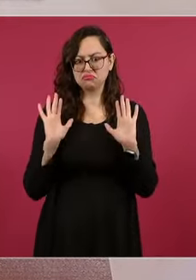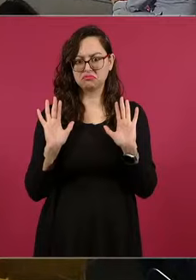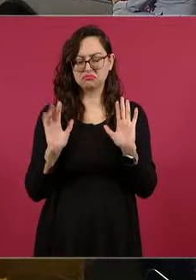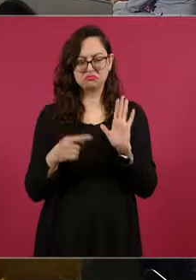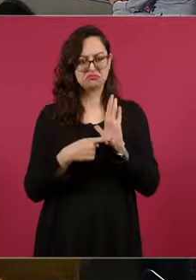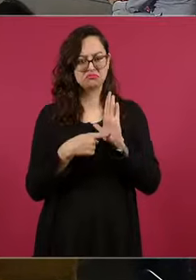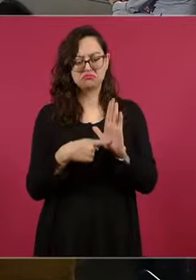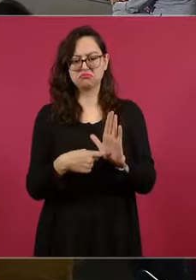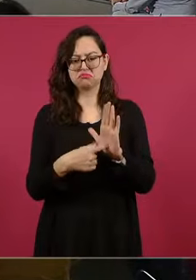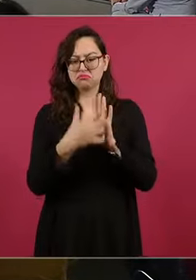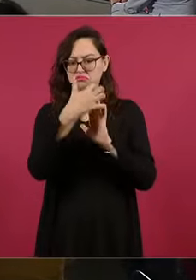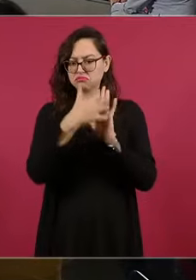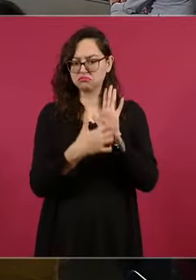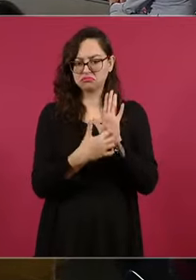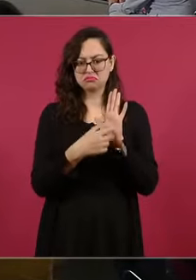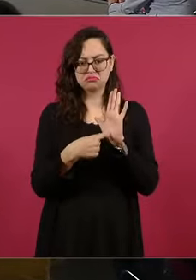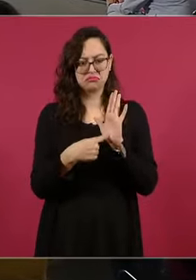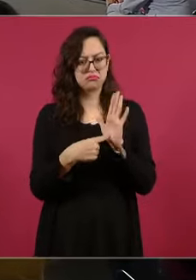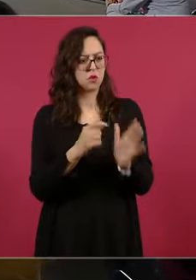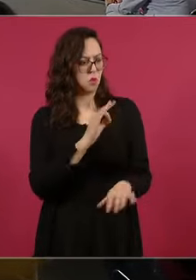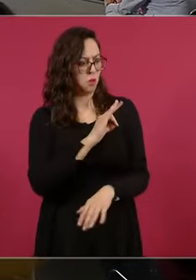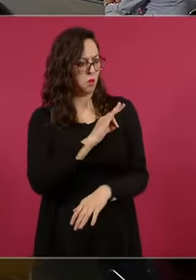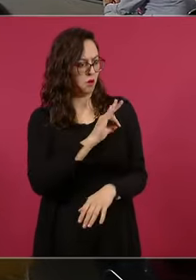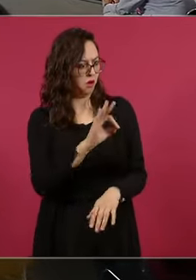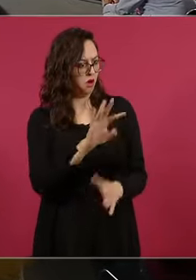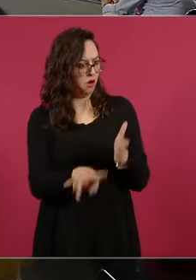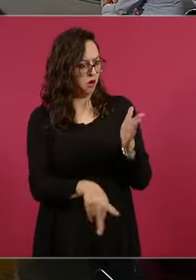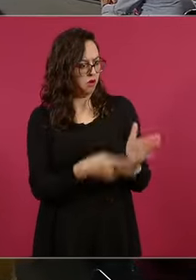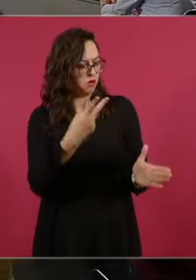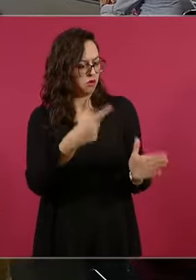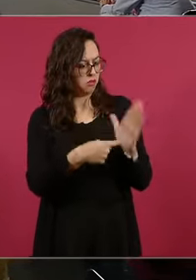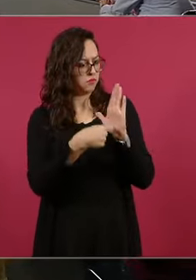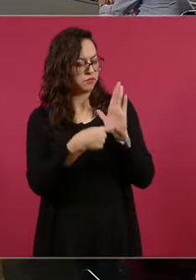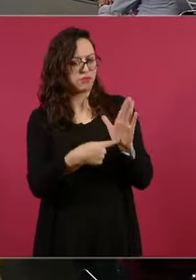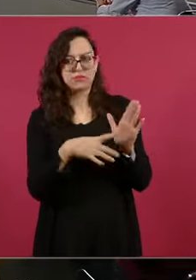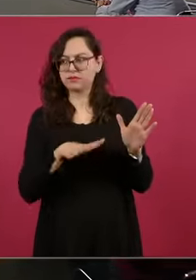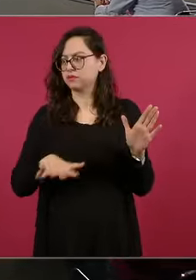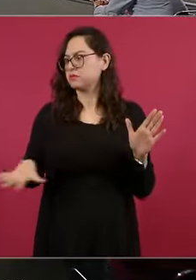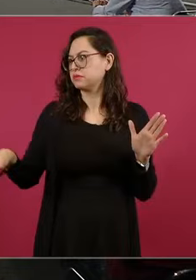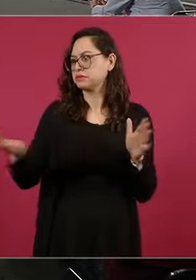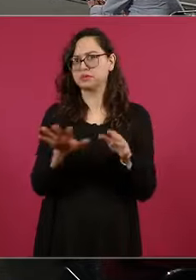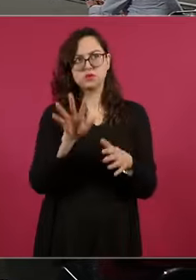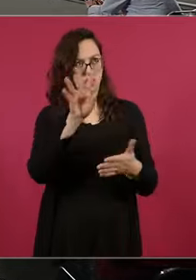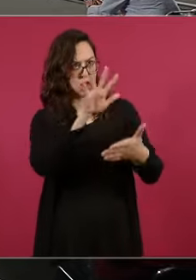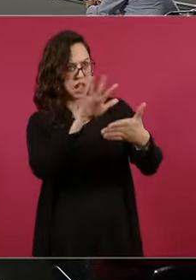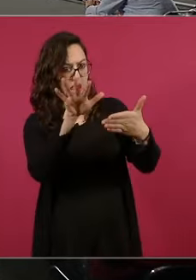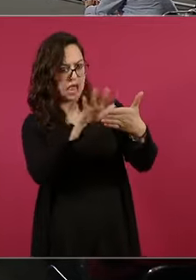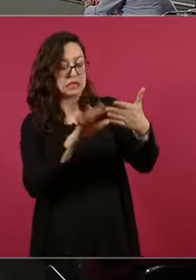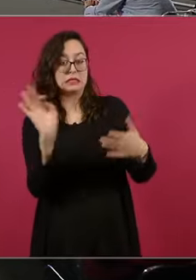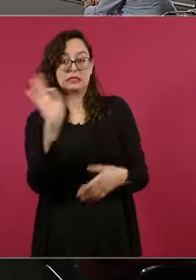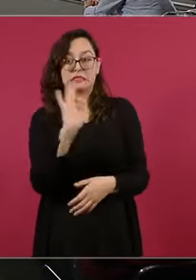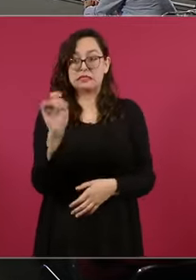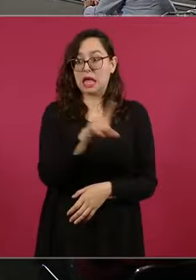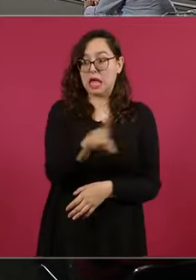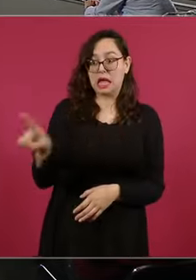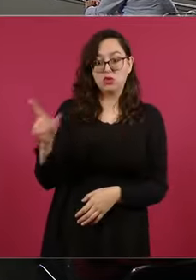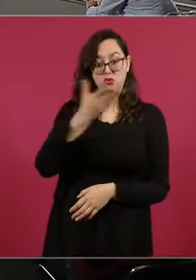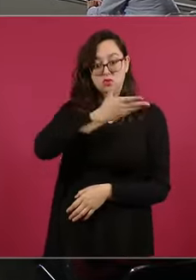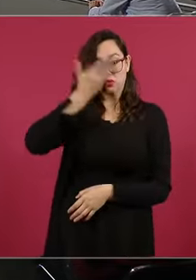puedes ponerlo para que entre todos también, porque a lo mejor no se